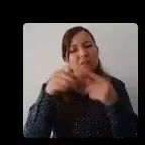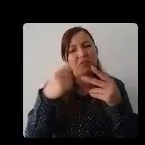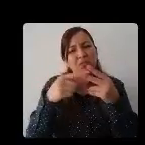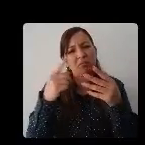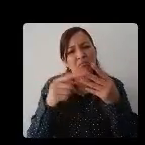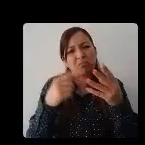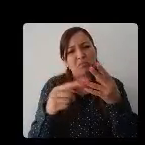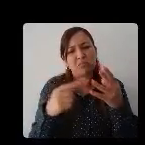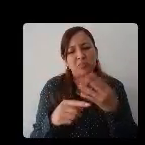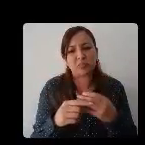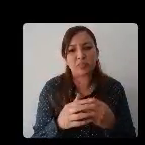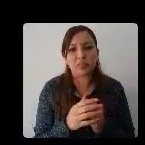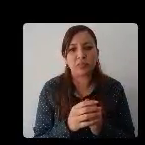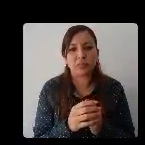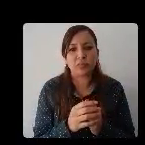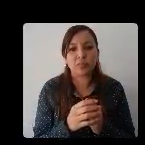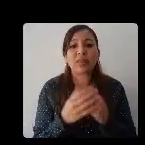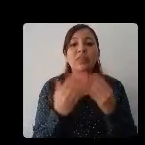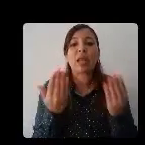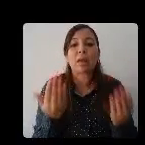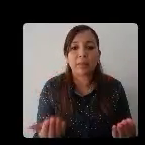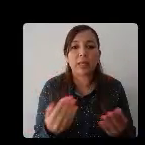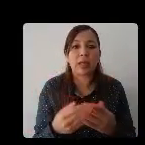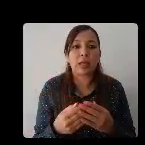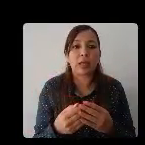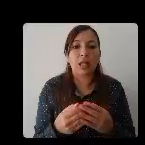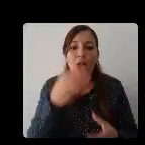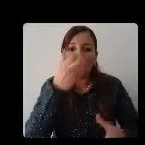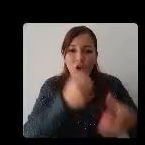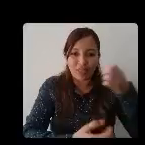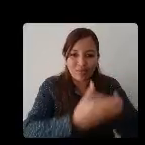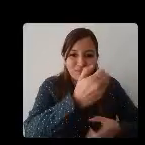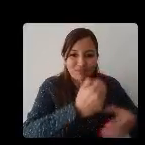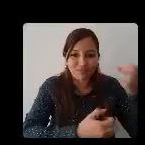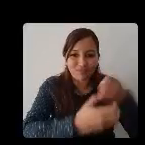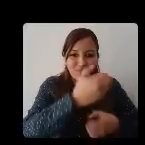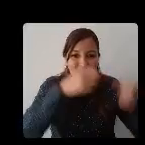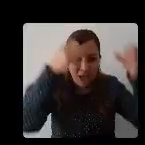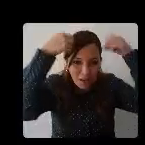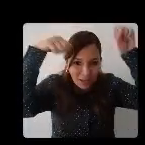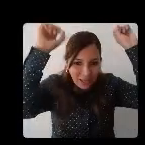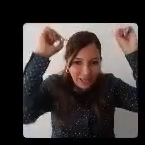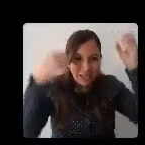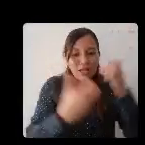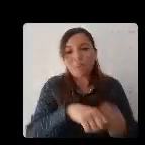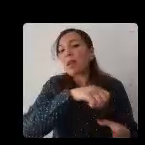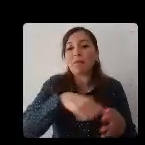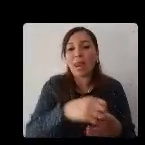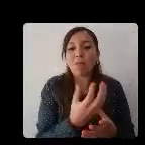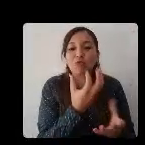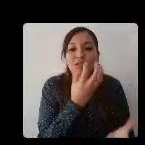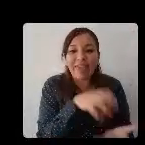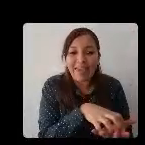el ordeño de vaca, la elaboración del queso artesanal. Y también les